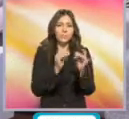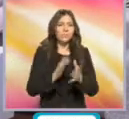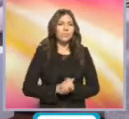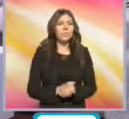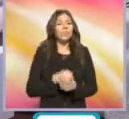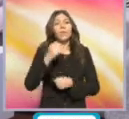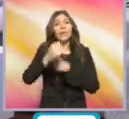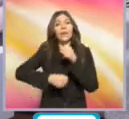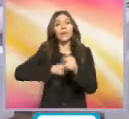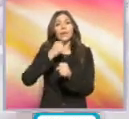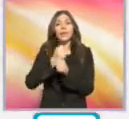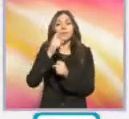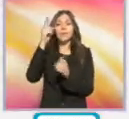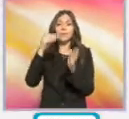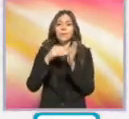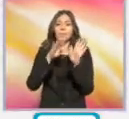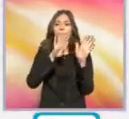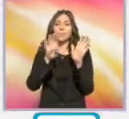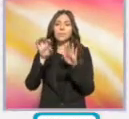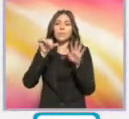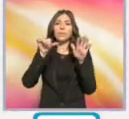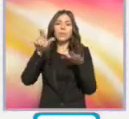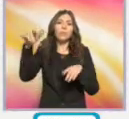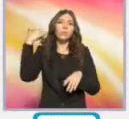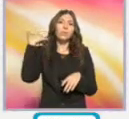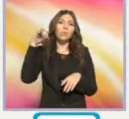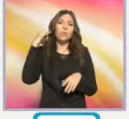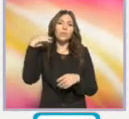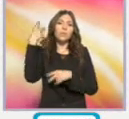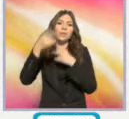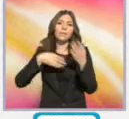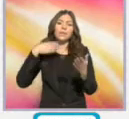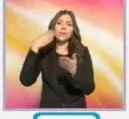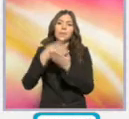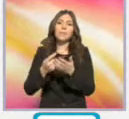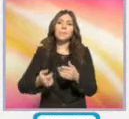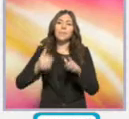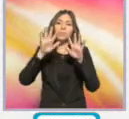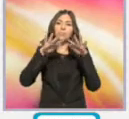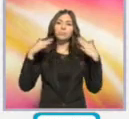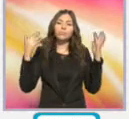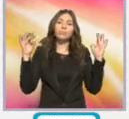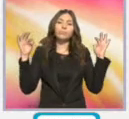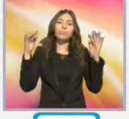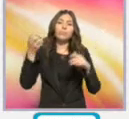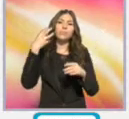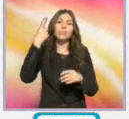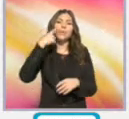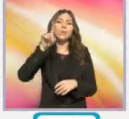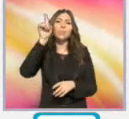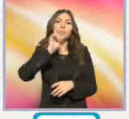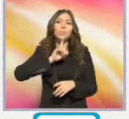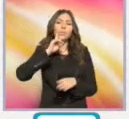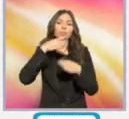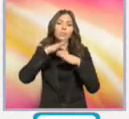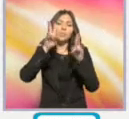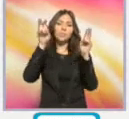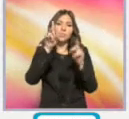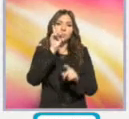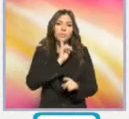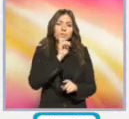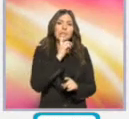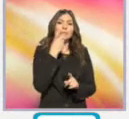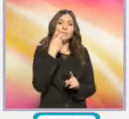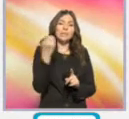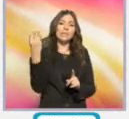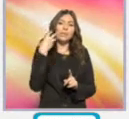En 1916, en Yucatán, se da cita al primer congreso feminista. Este congreso es el que,